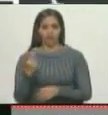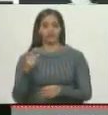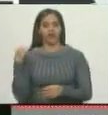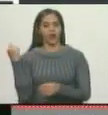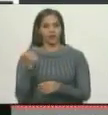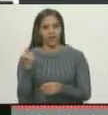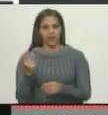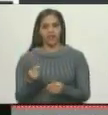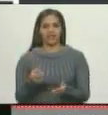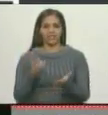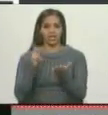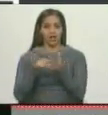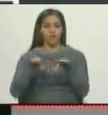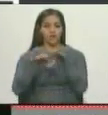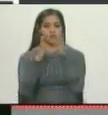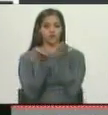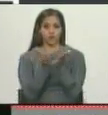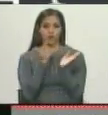una jornada que llegue al mundo entero